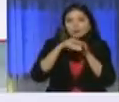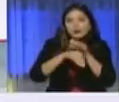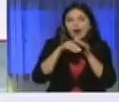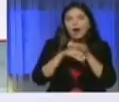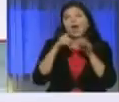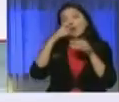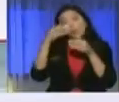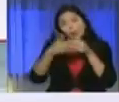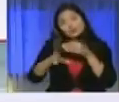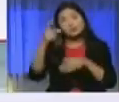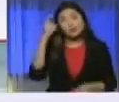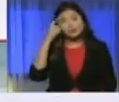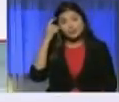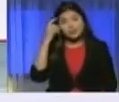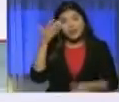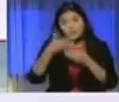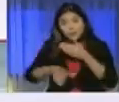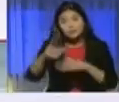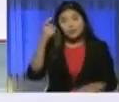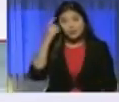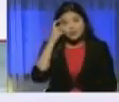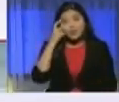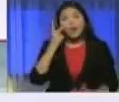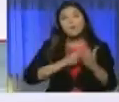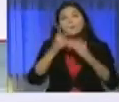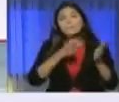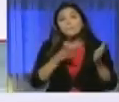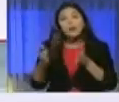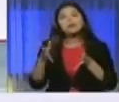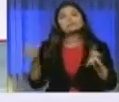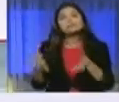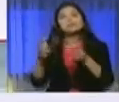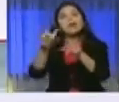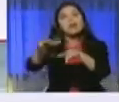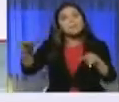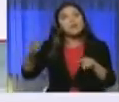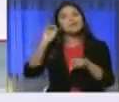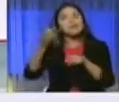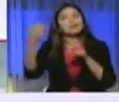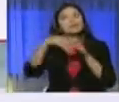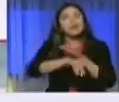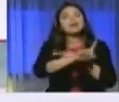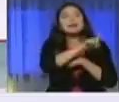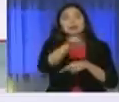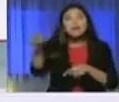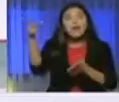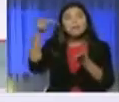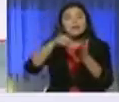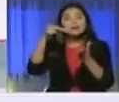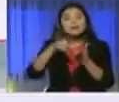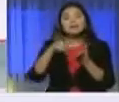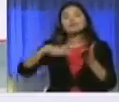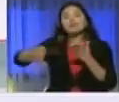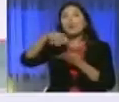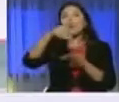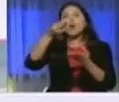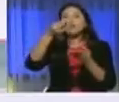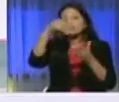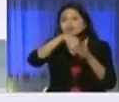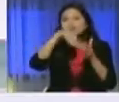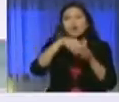próximos días voy a lanzar una política de incentivo al ahorro nacional y quiero que se incorporen todas las cajas de ahorro,